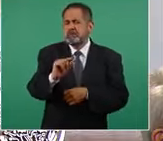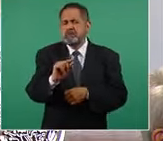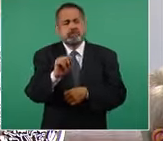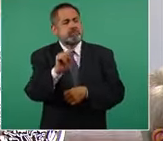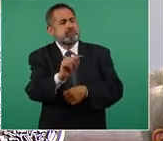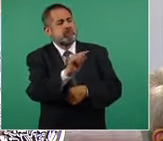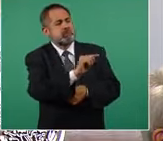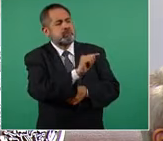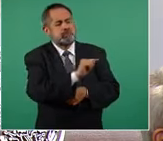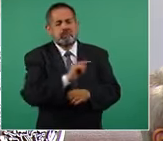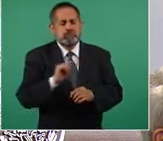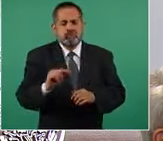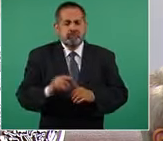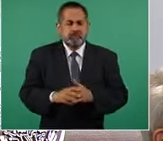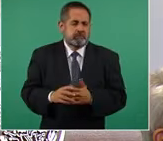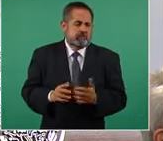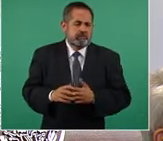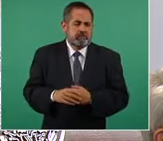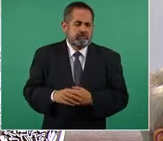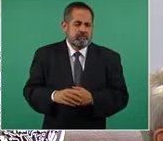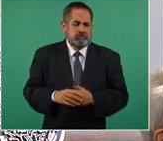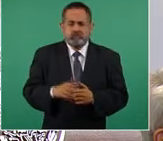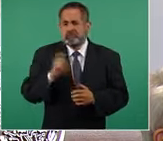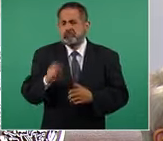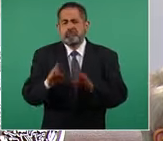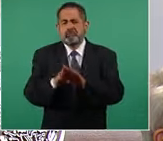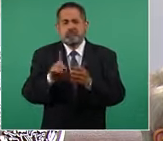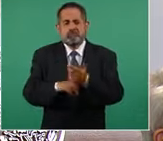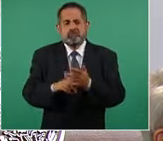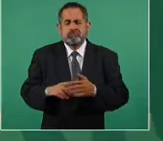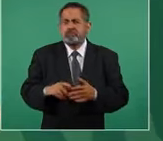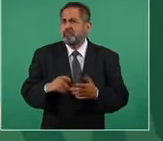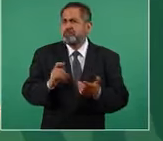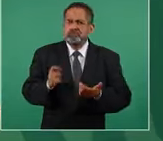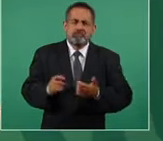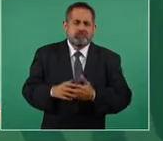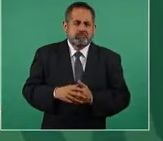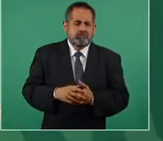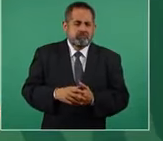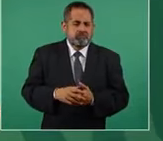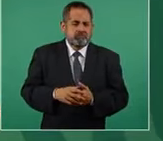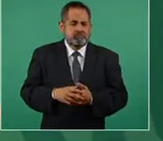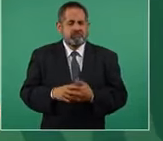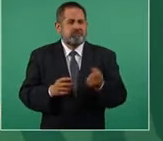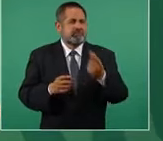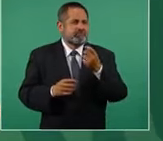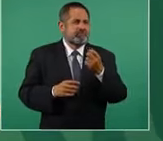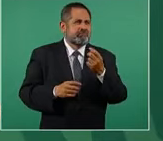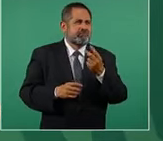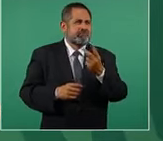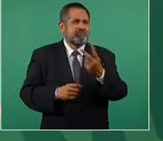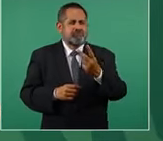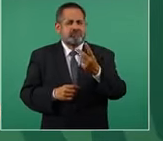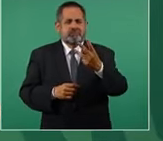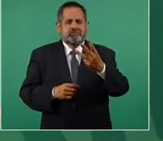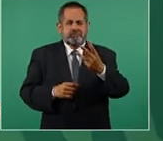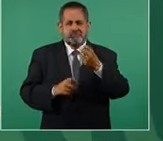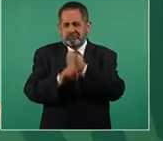Les puedo decir que solo hay dos o tres